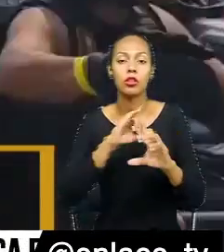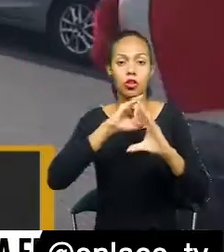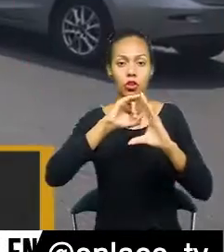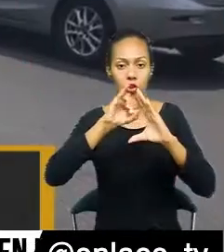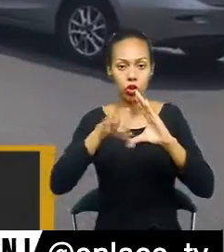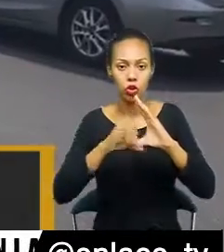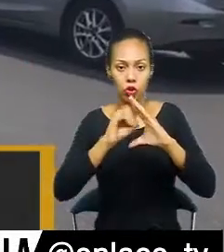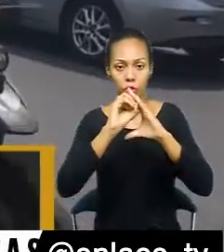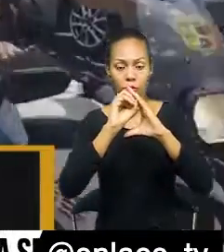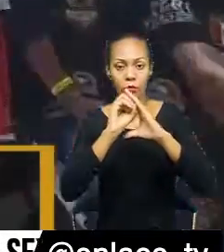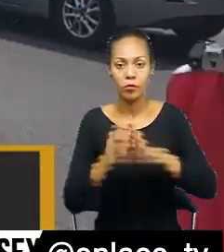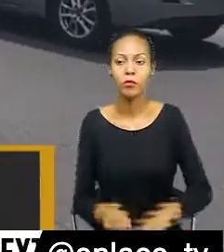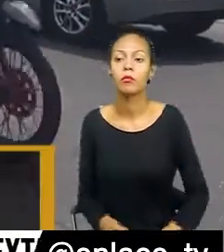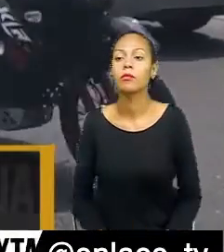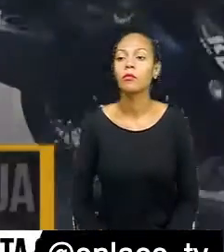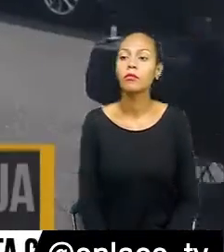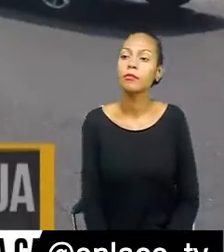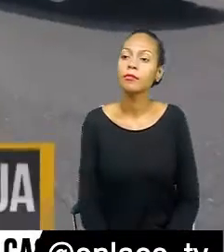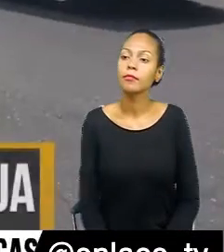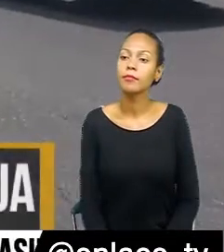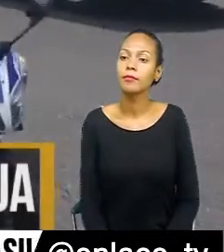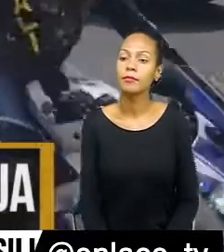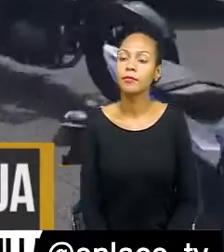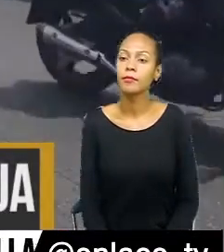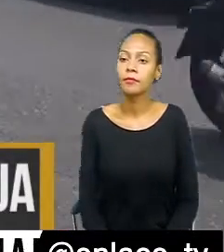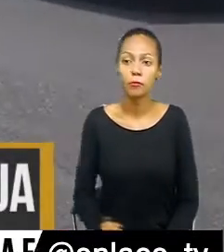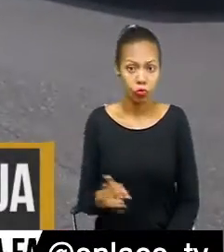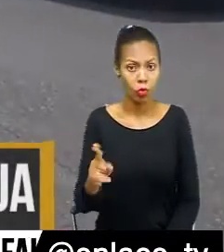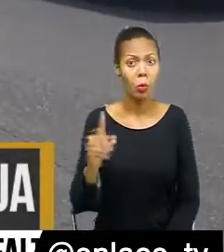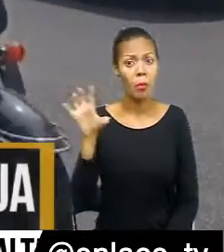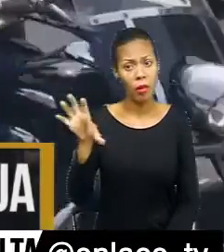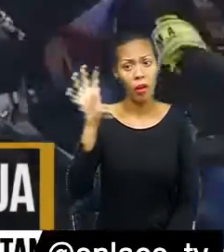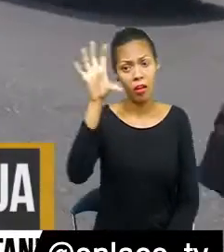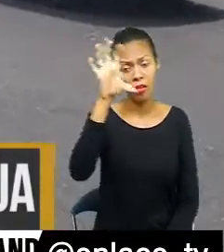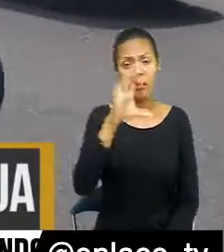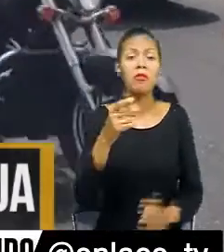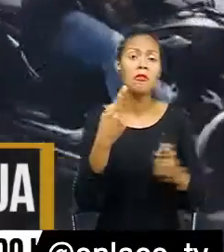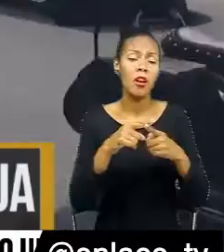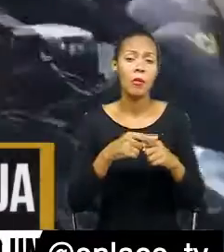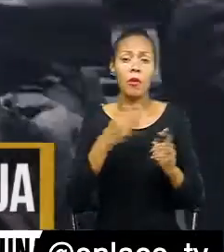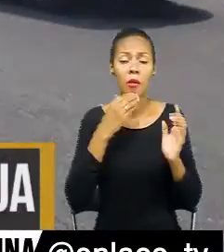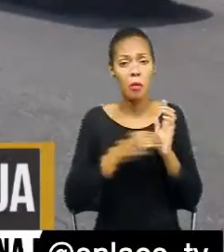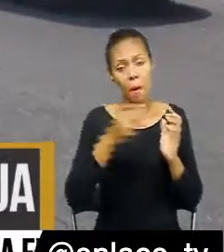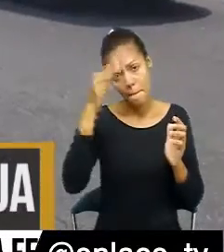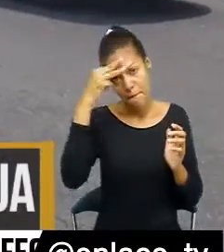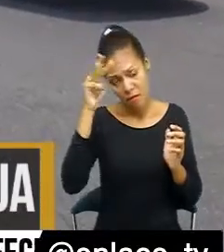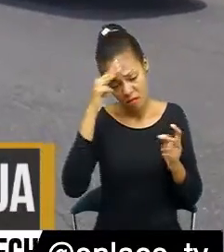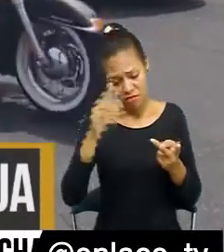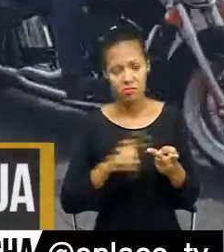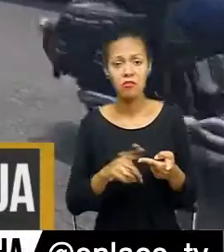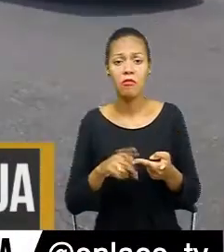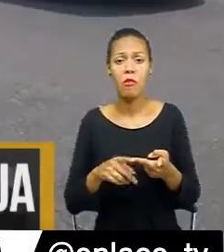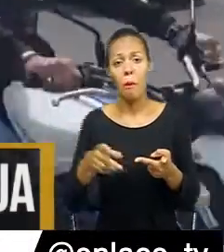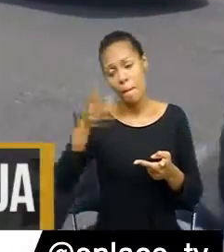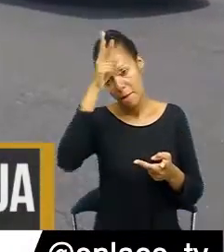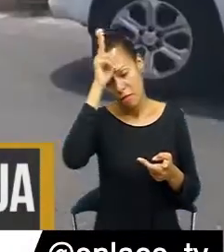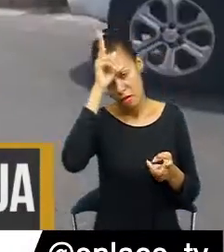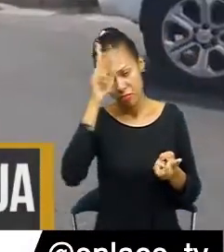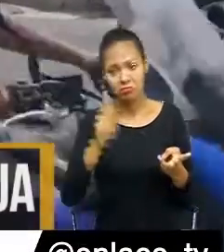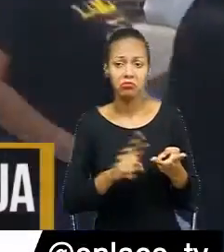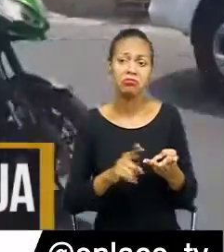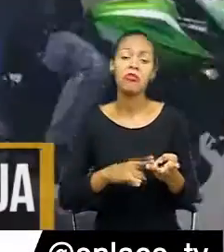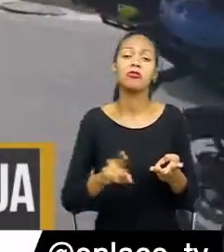en todo el mundo albergado en 24 países como México, Perú, Estados Unidos, República Dominicana, Venezuela, entre otros,